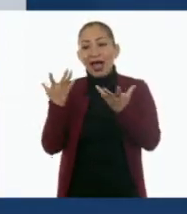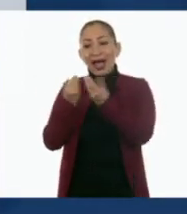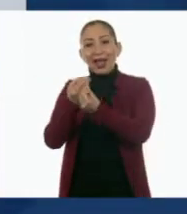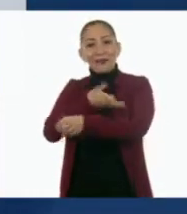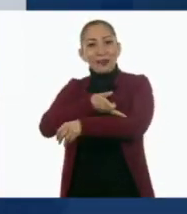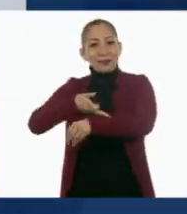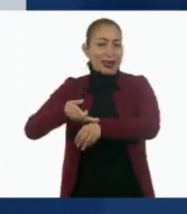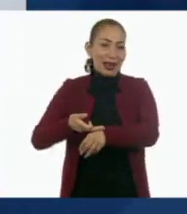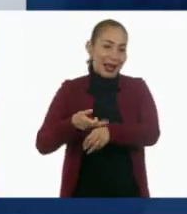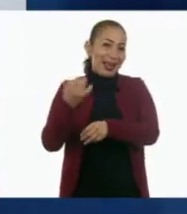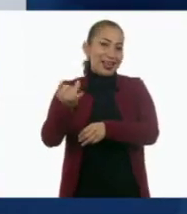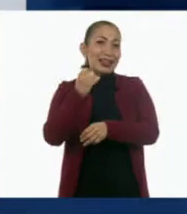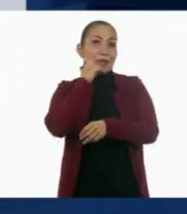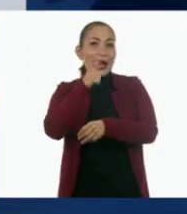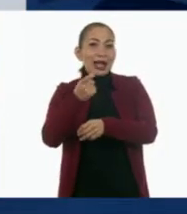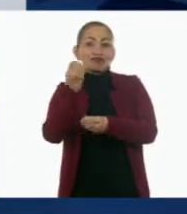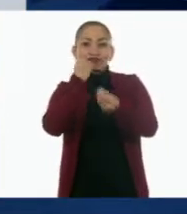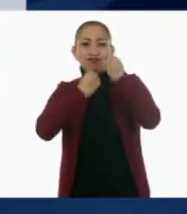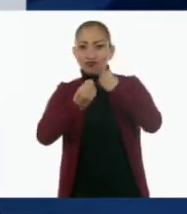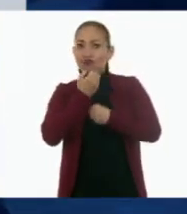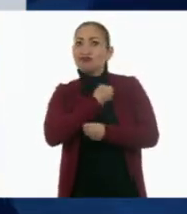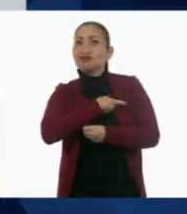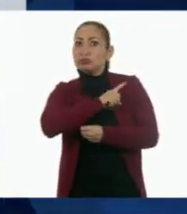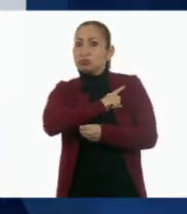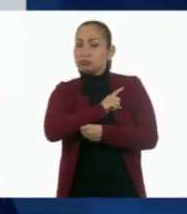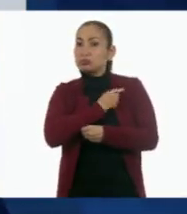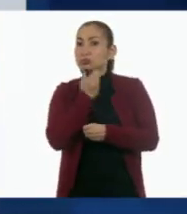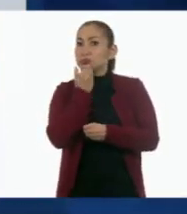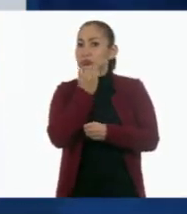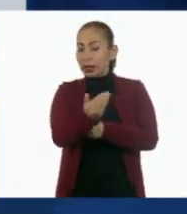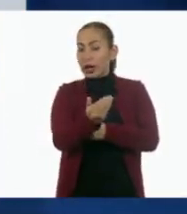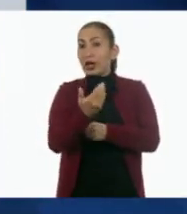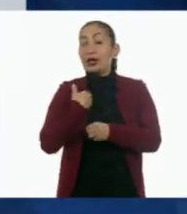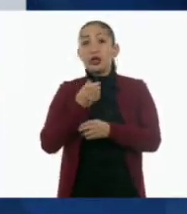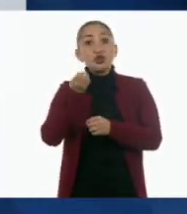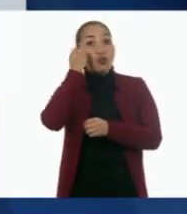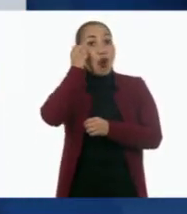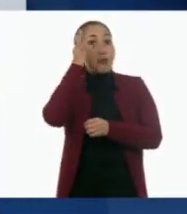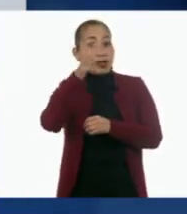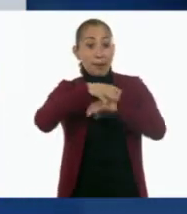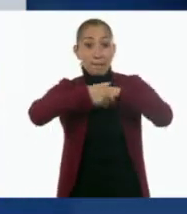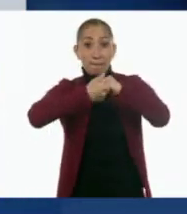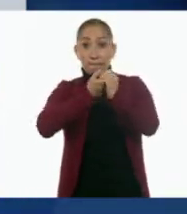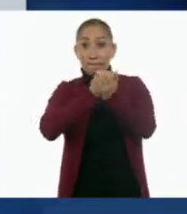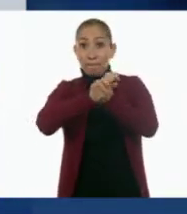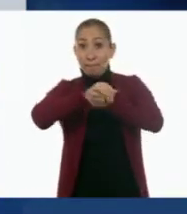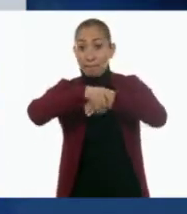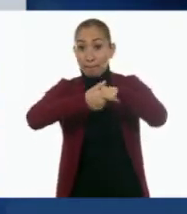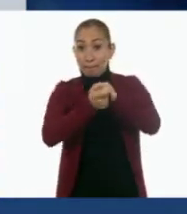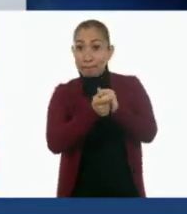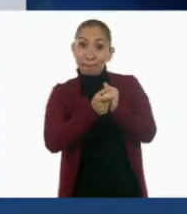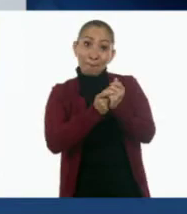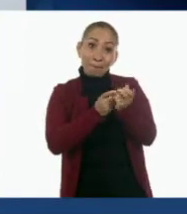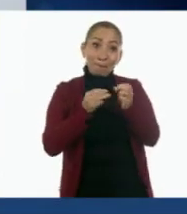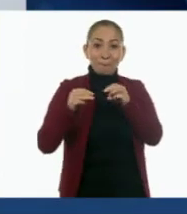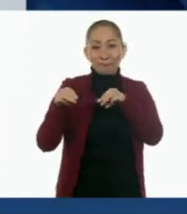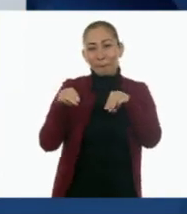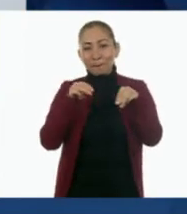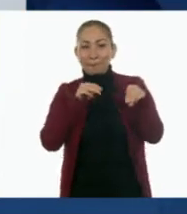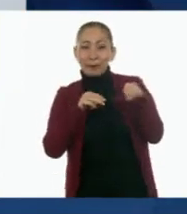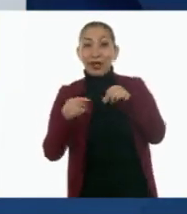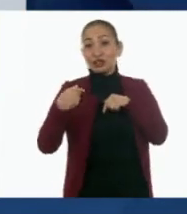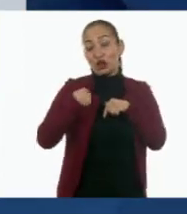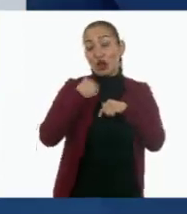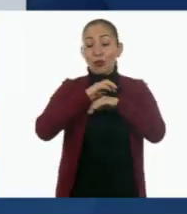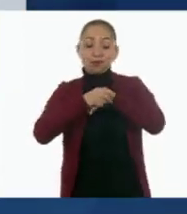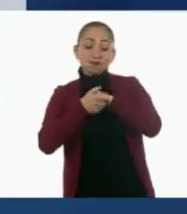de la familia y comer saludablemente. Así que no se olviden de lavarse las manos. Yo